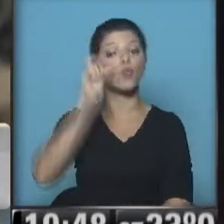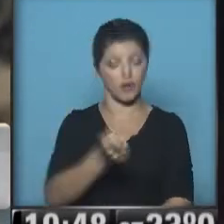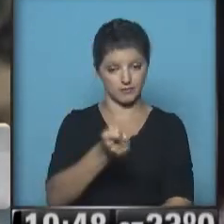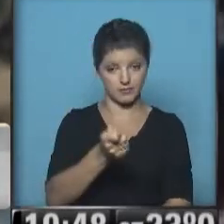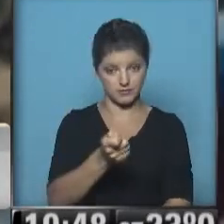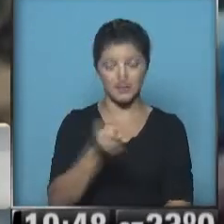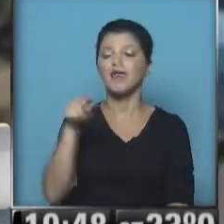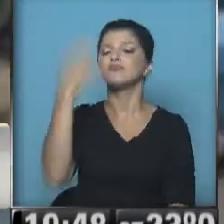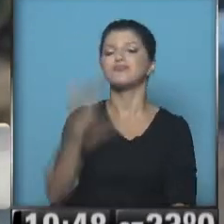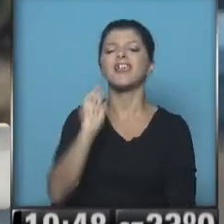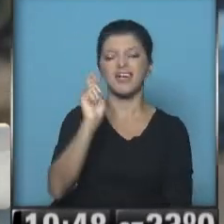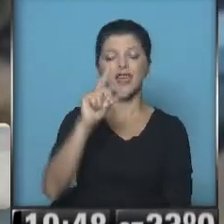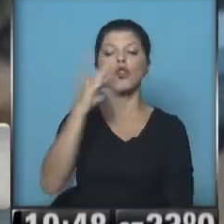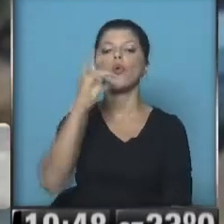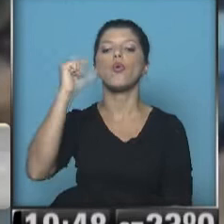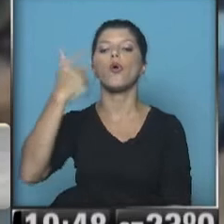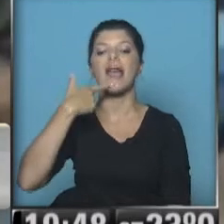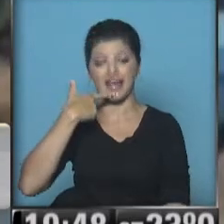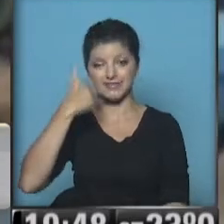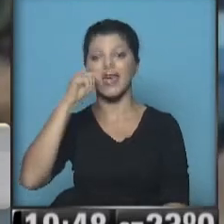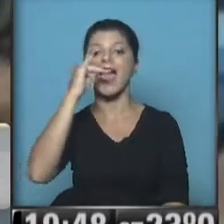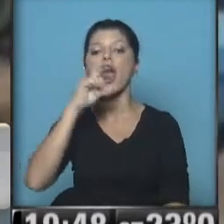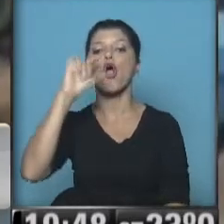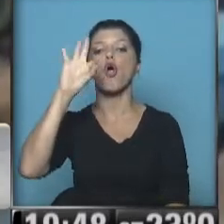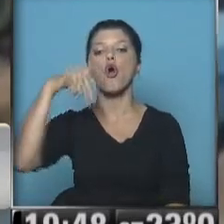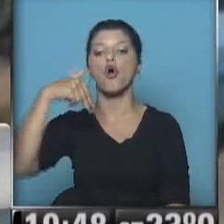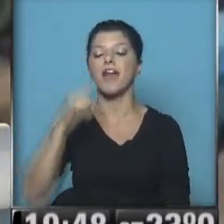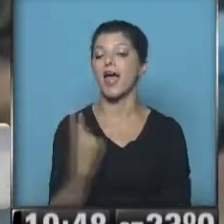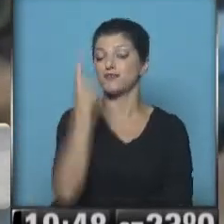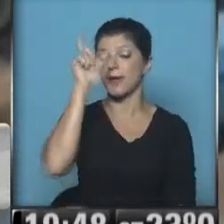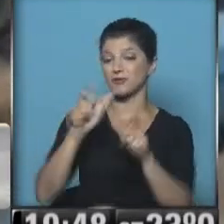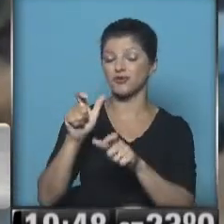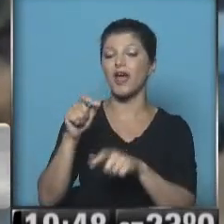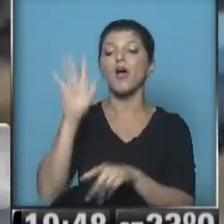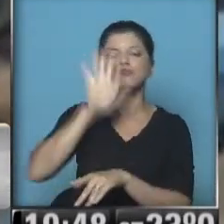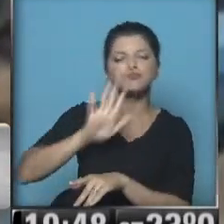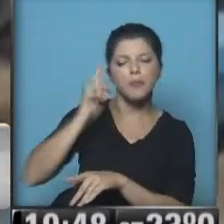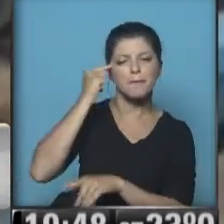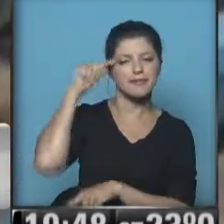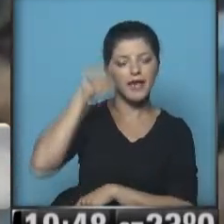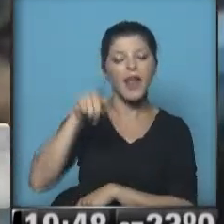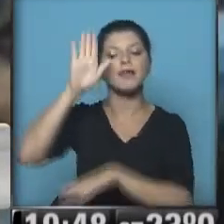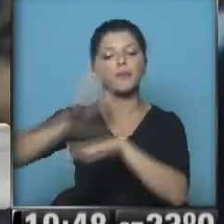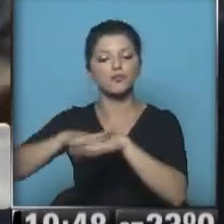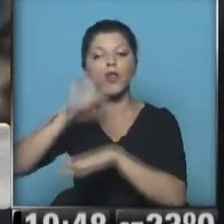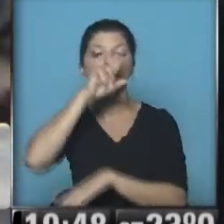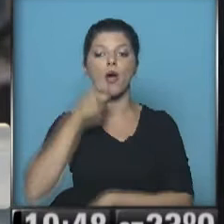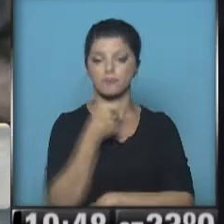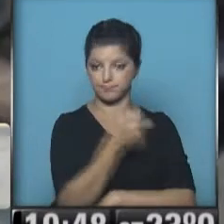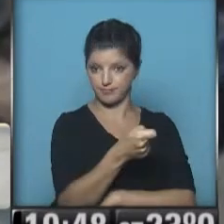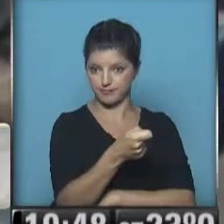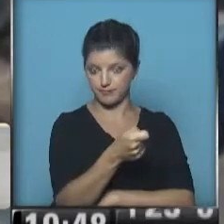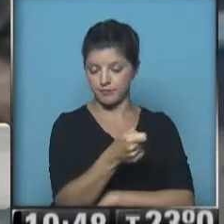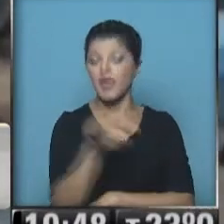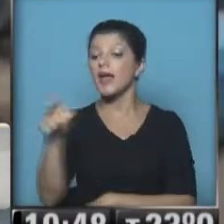Se trata de Lucas Ascona, único sospechoso en el asesinato de la estudiante Nicole Borges o Borges. Reiteró su negativa